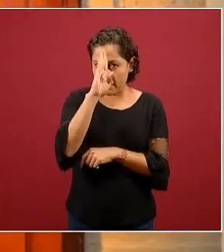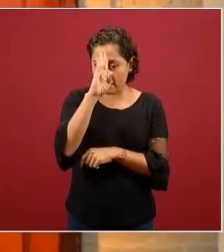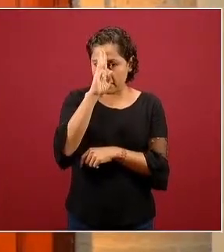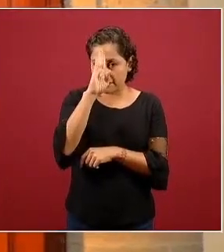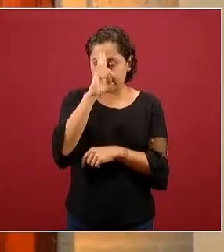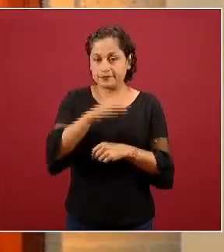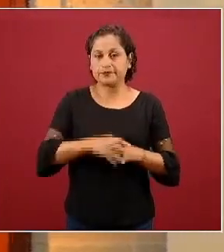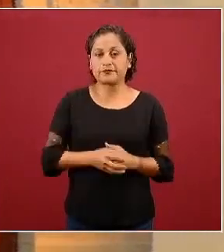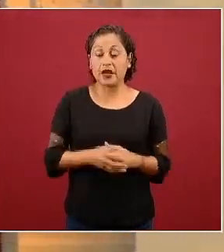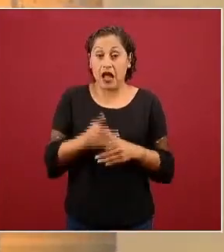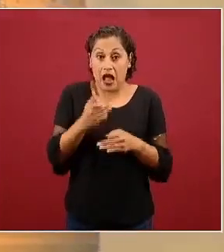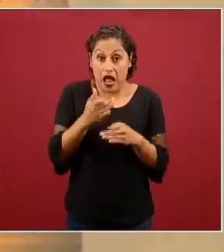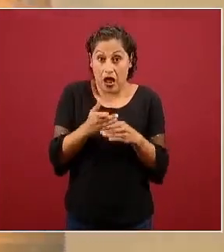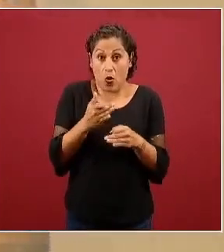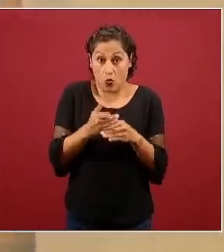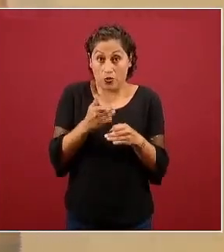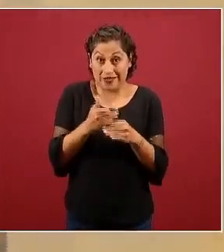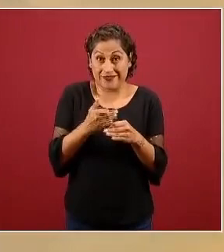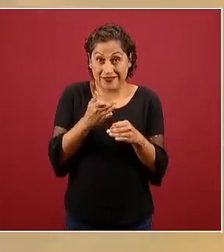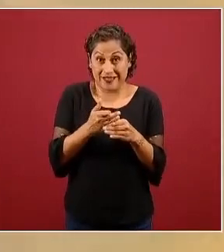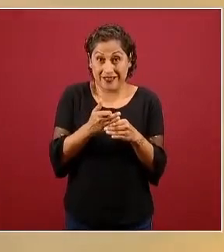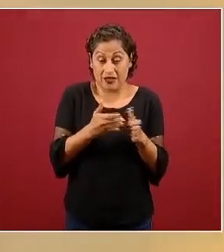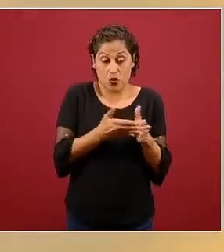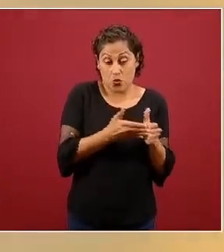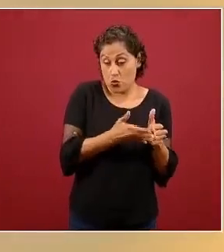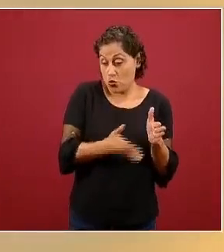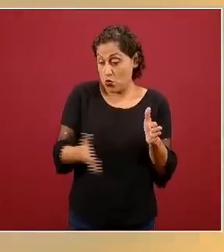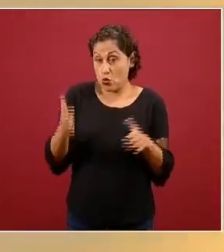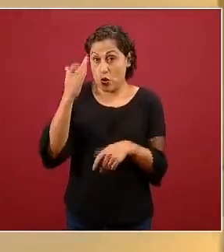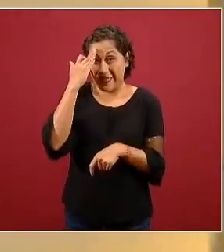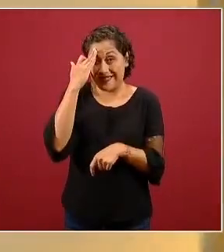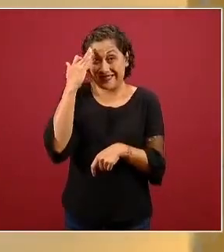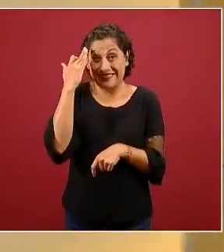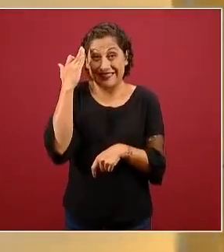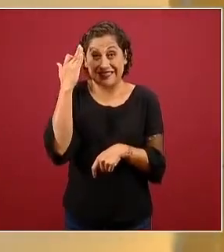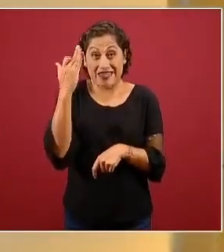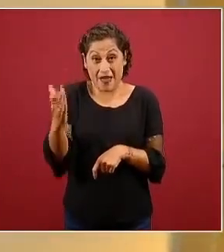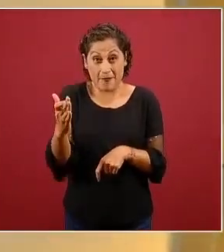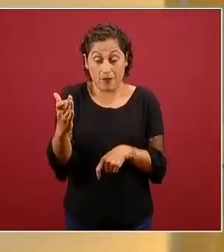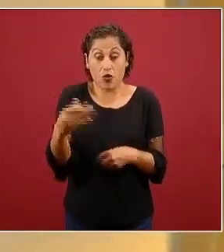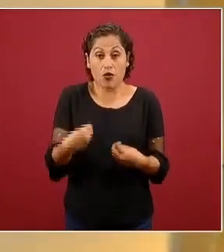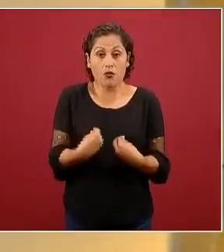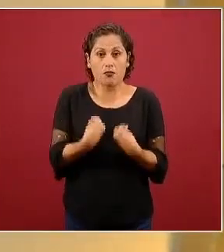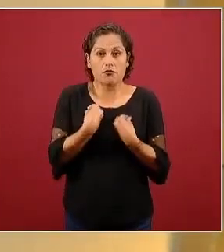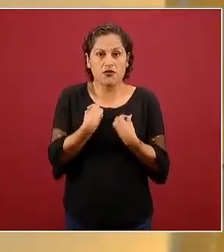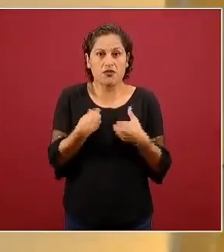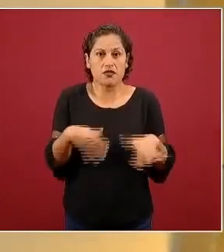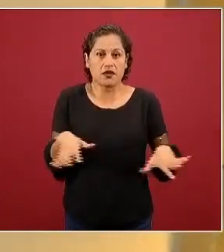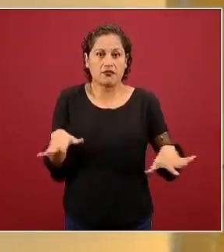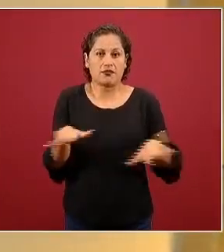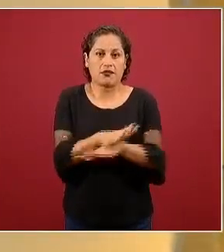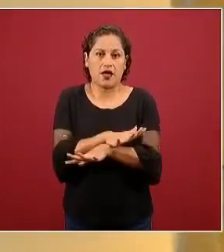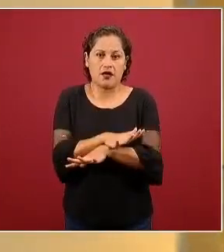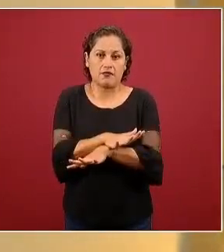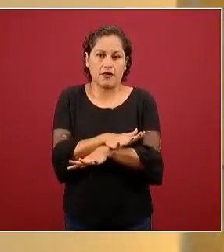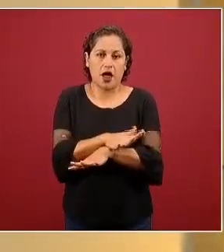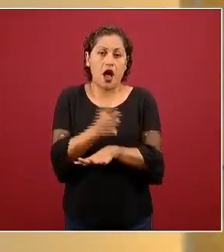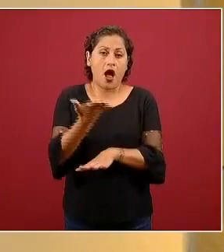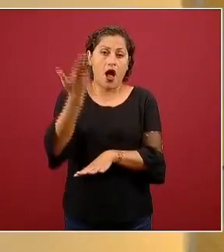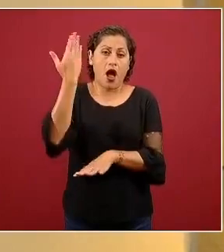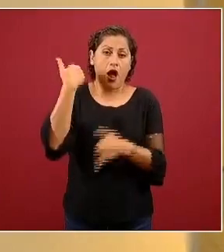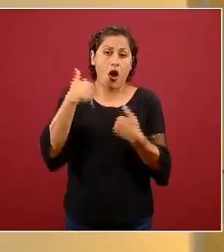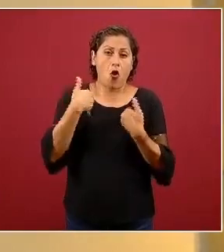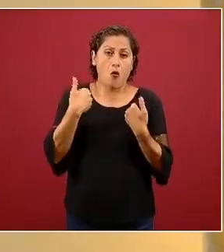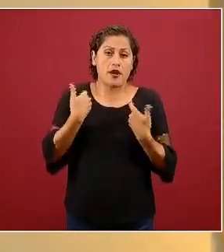ha habido un cambio radical y completo sobre las rutinas que los adolescentes estaban acostumbrados